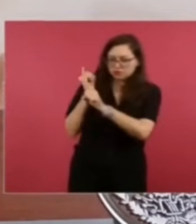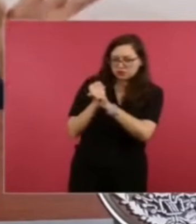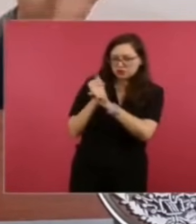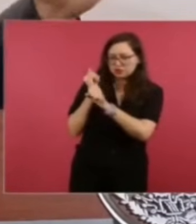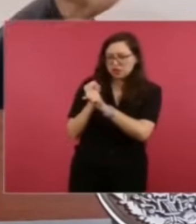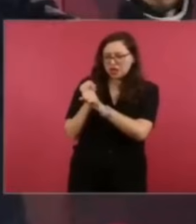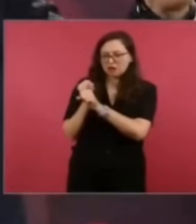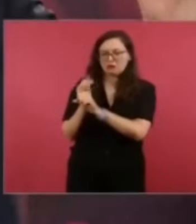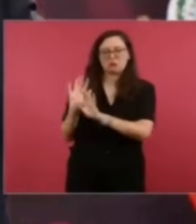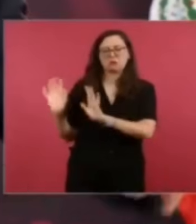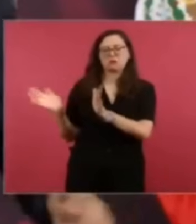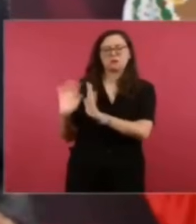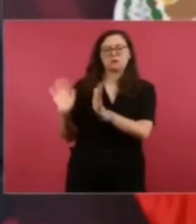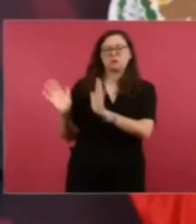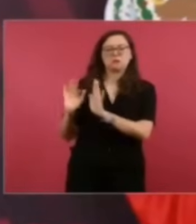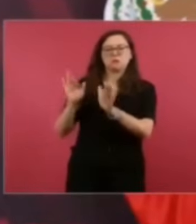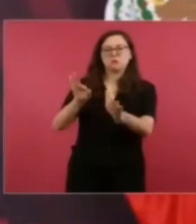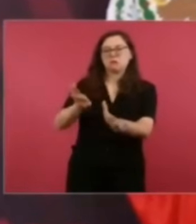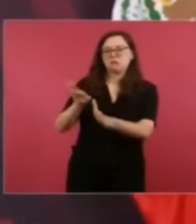recurren